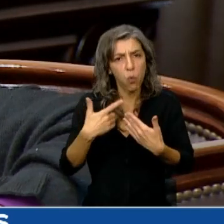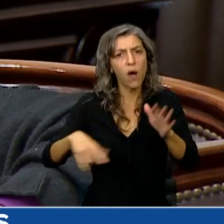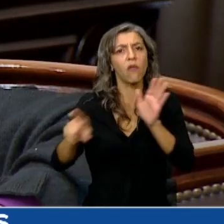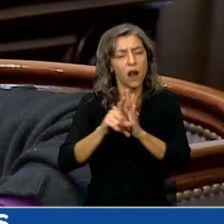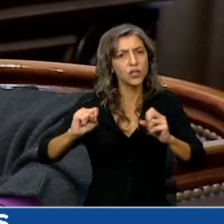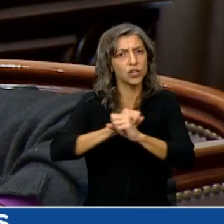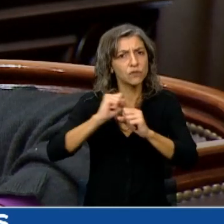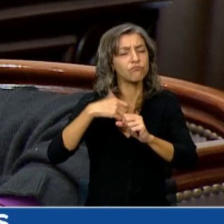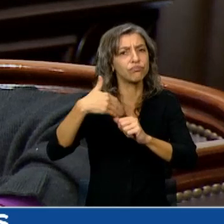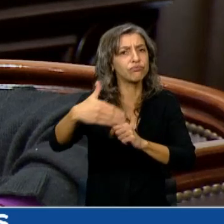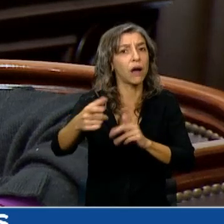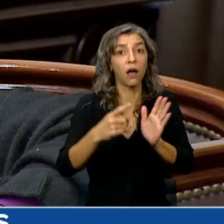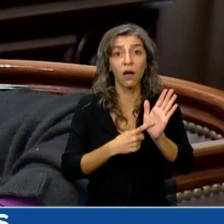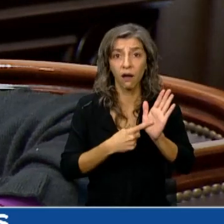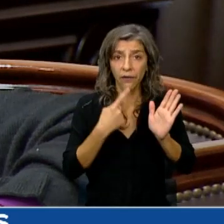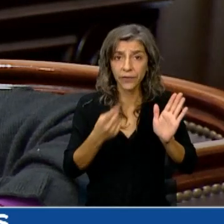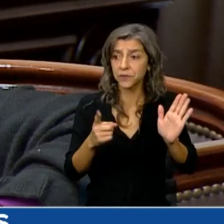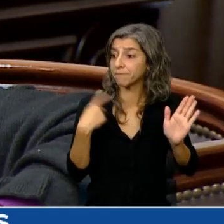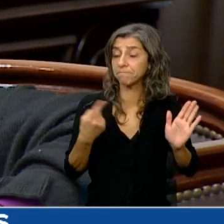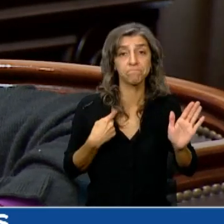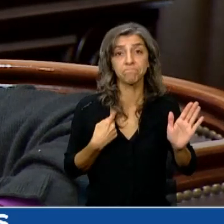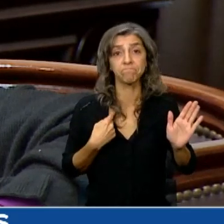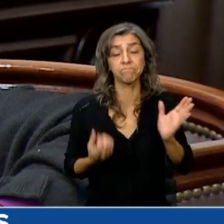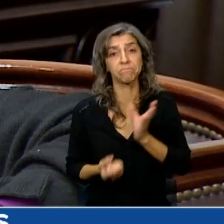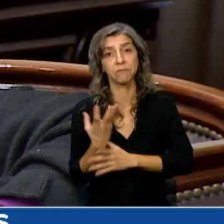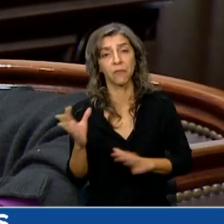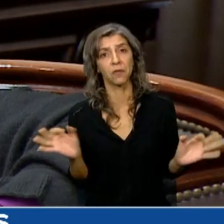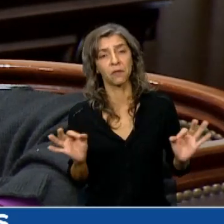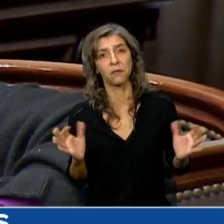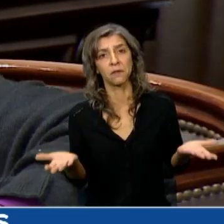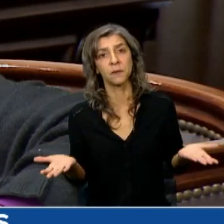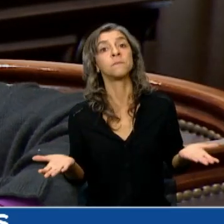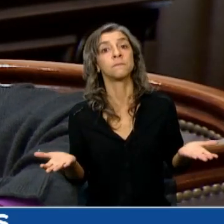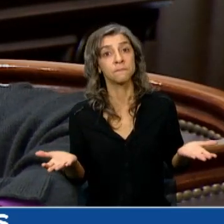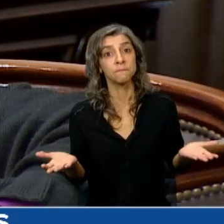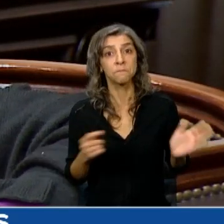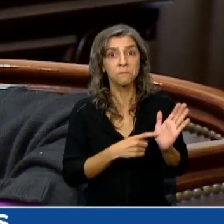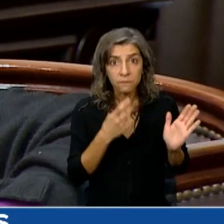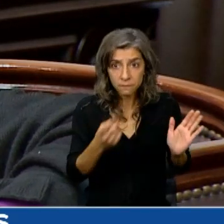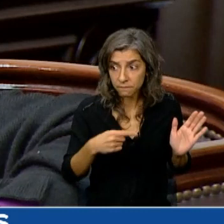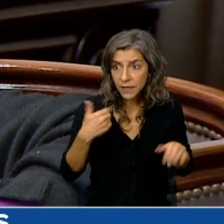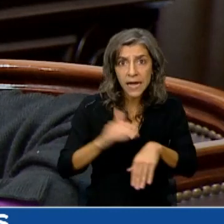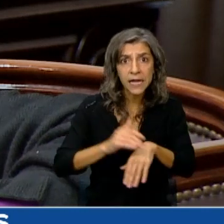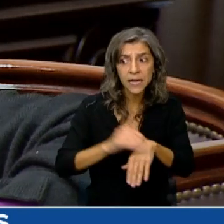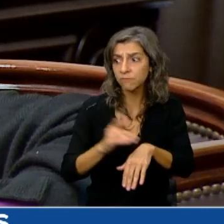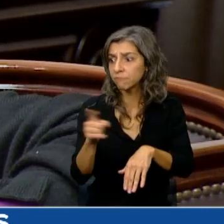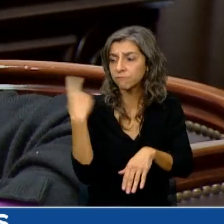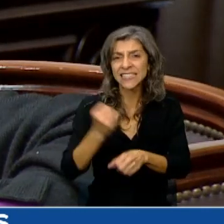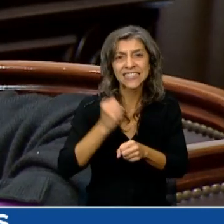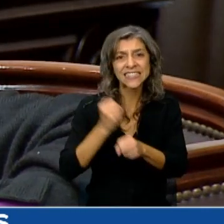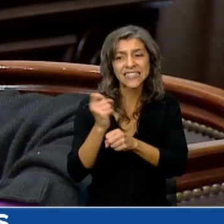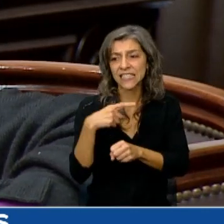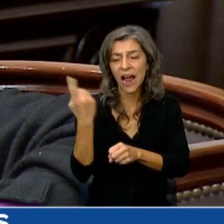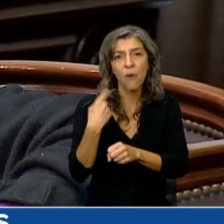hacer y que no las hacemos, dice claramente que tenemos la facultad de promover